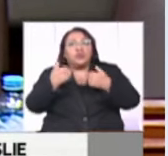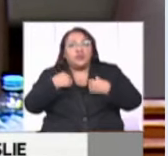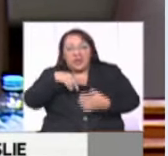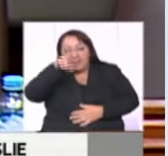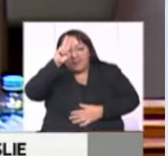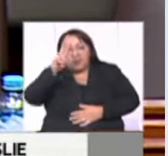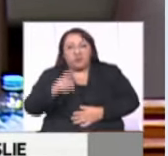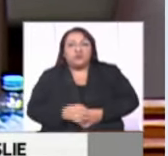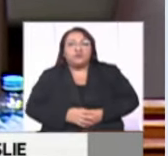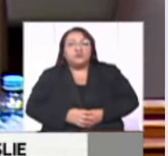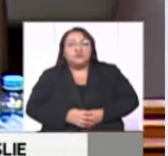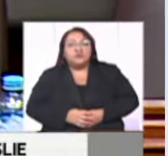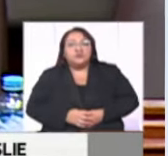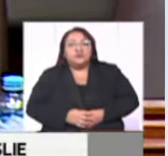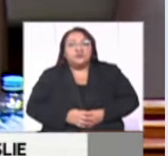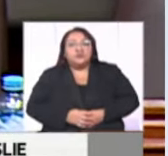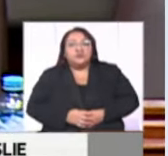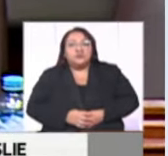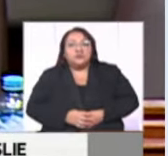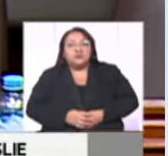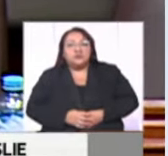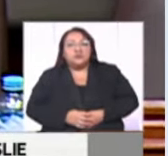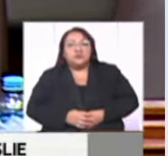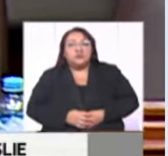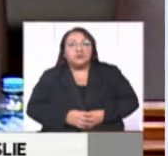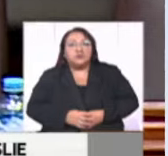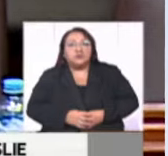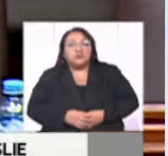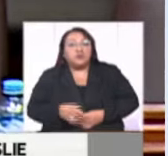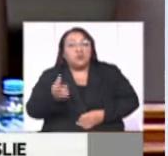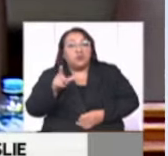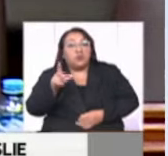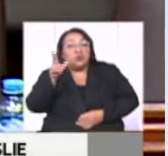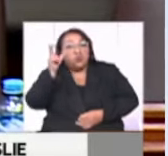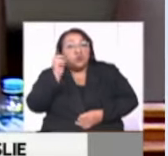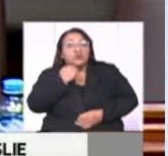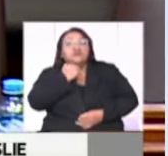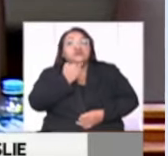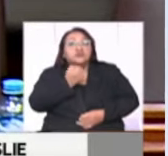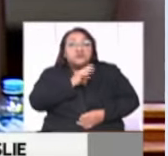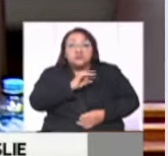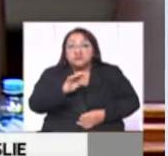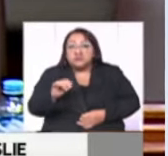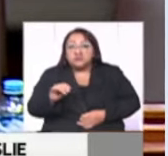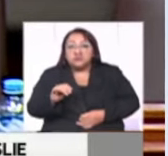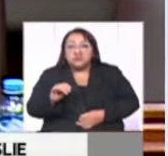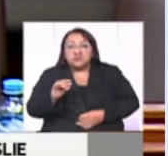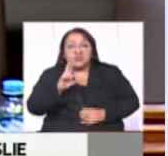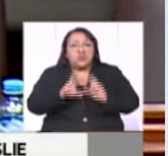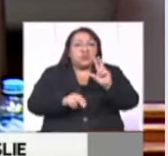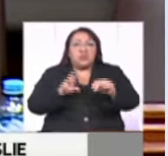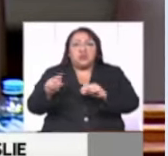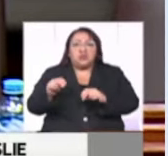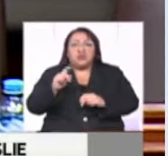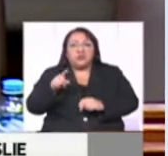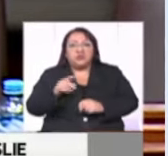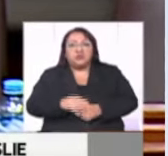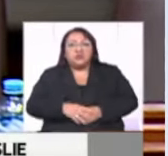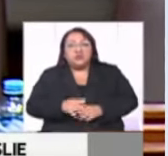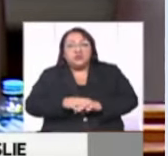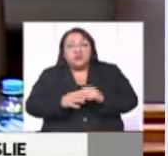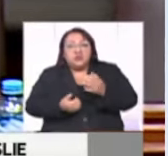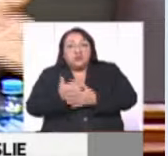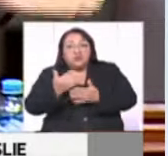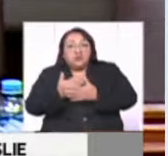país. Cuando escucho voces que se oponen a los pasos de